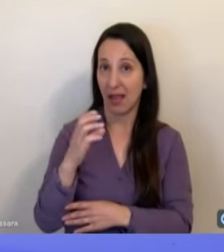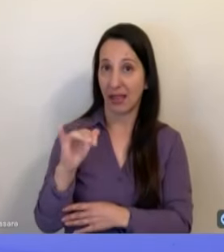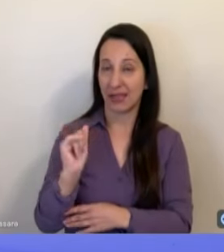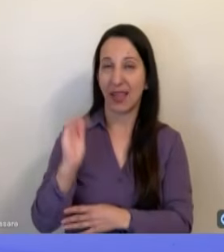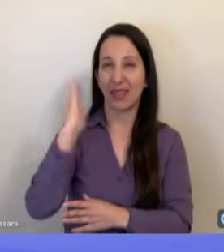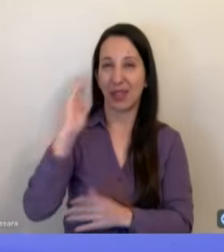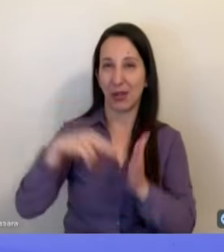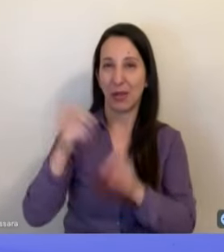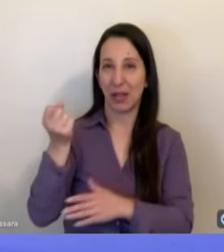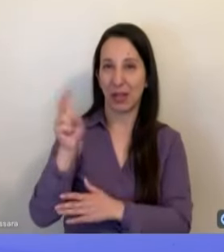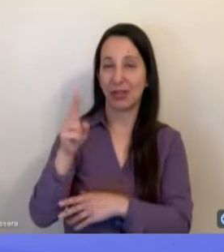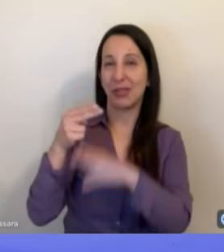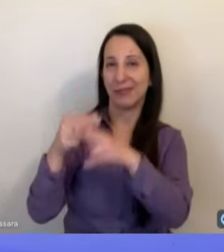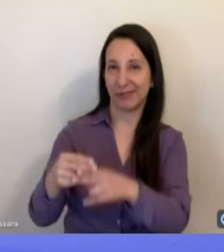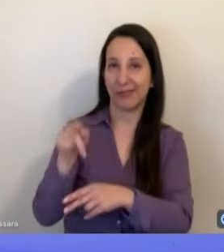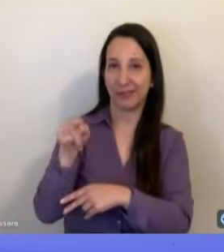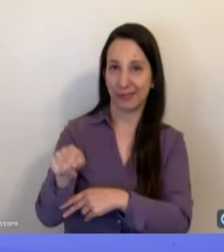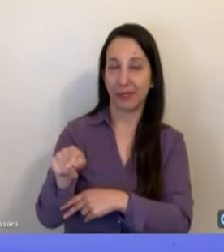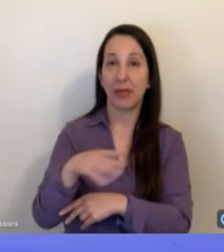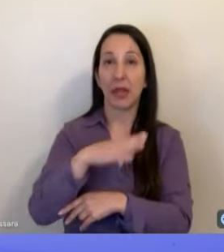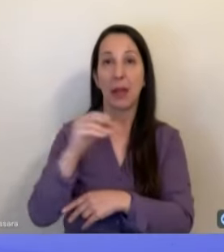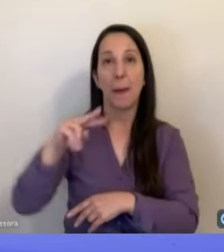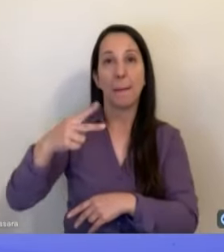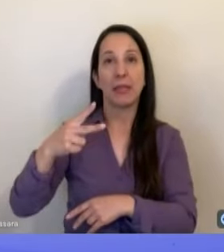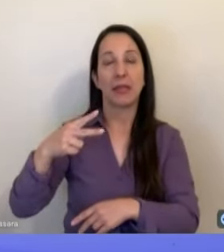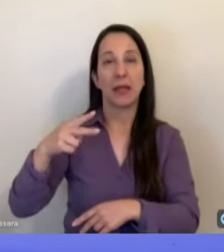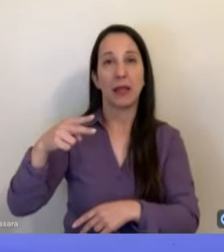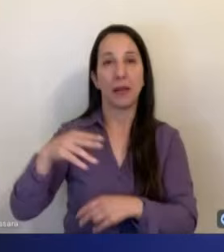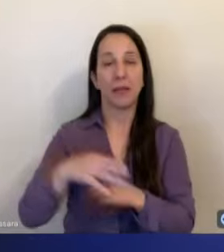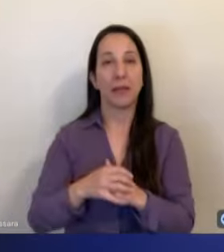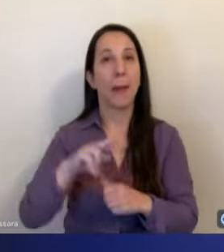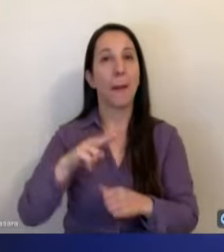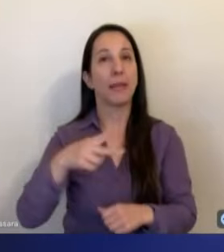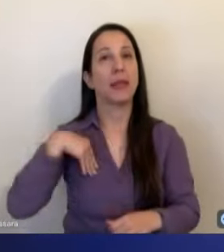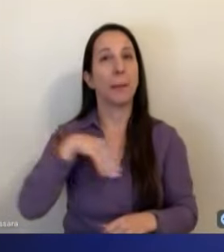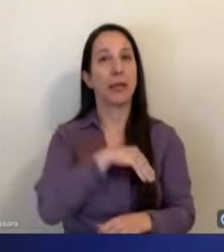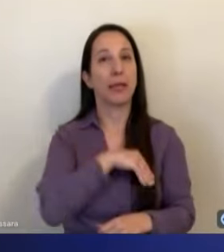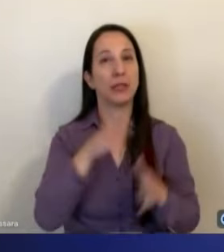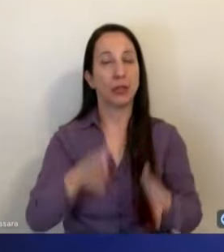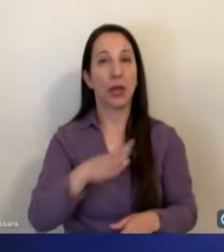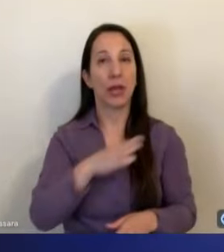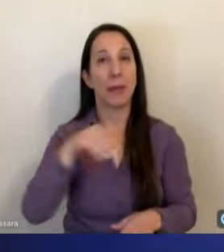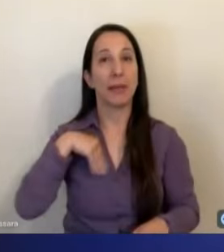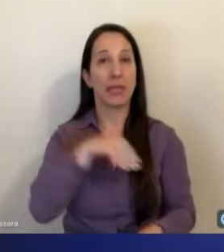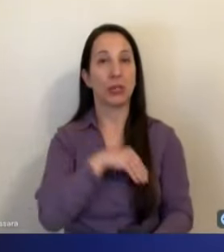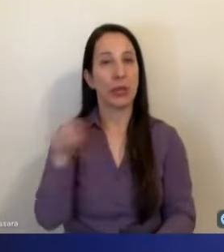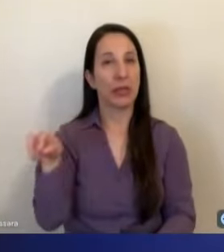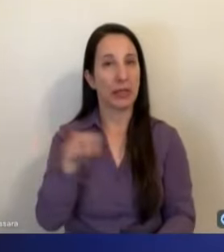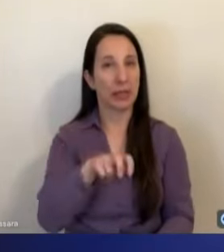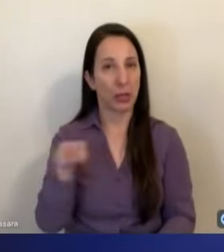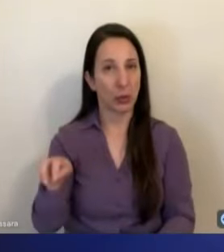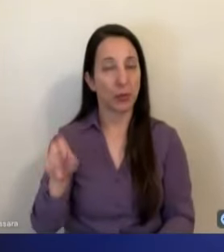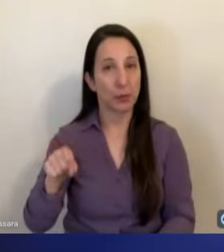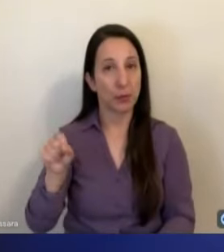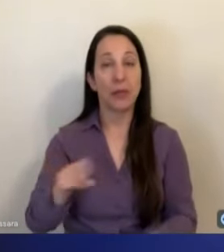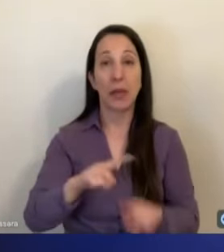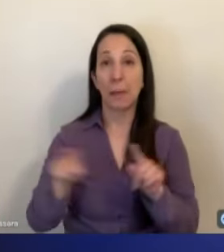llamaba, viceministro, también ministro interino, sí. Pero también